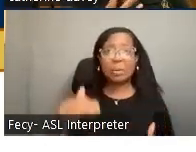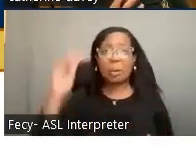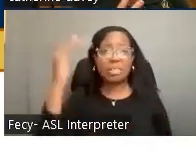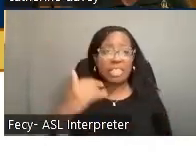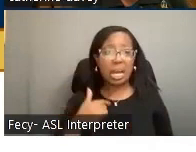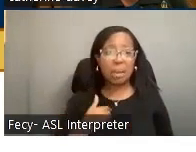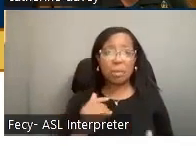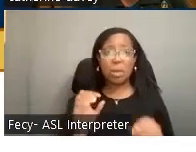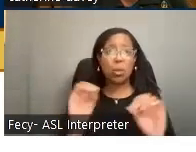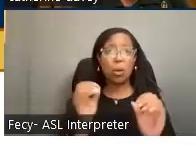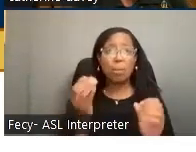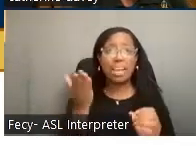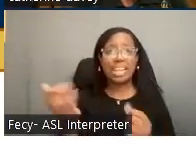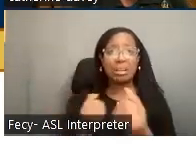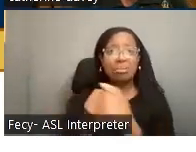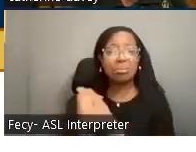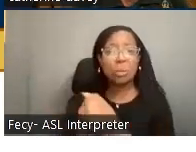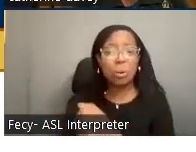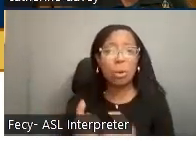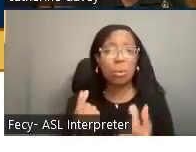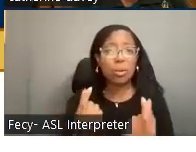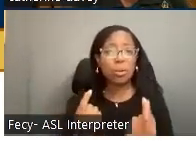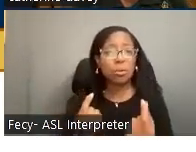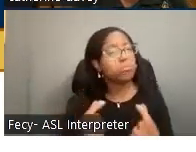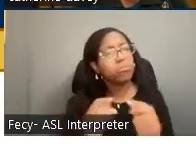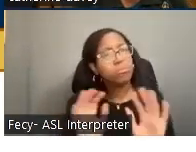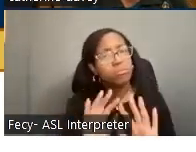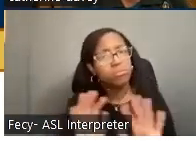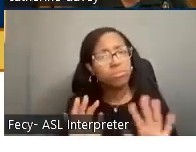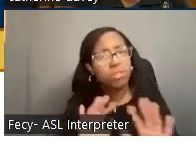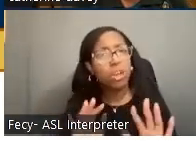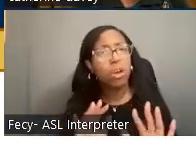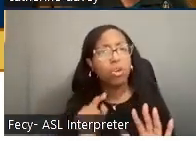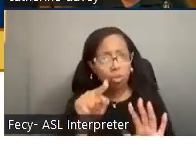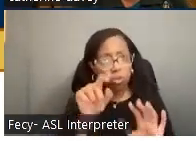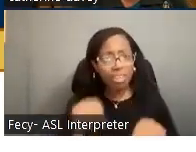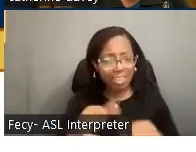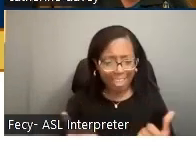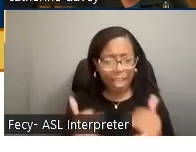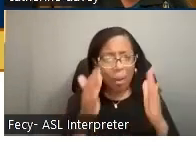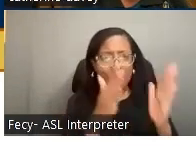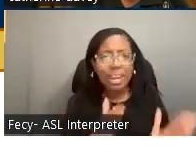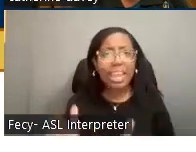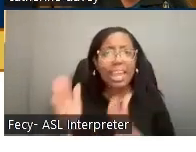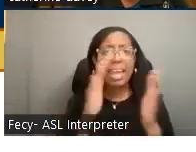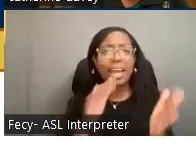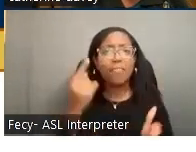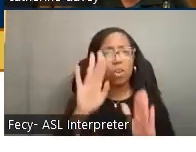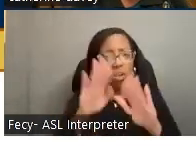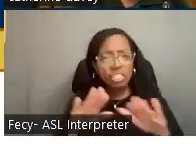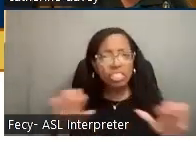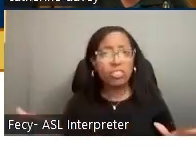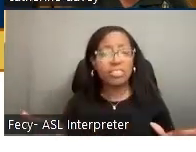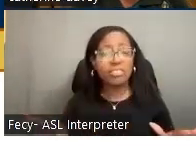siempre digo es, no se olviden de su patrimonio, su plan de patrimonio. Ponen primero